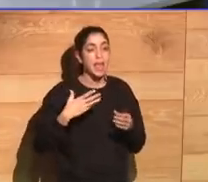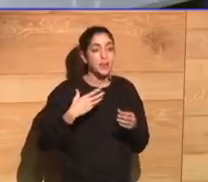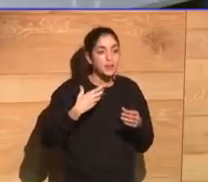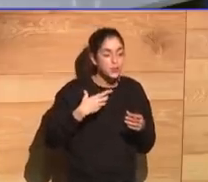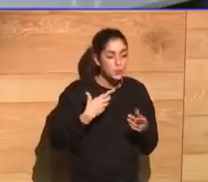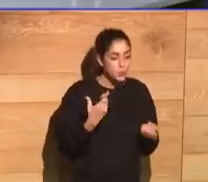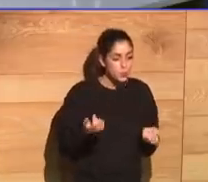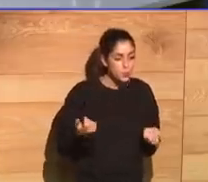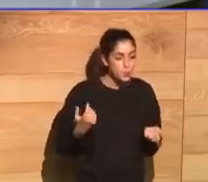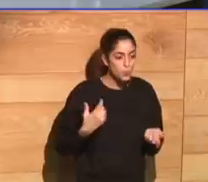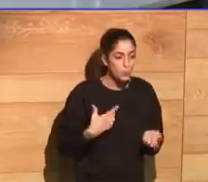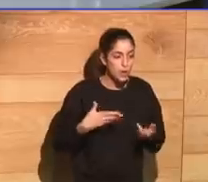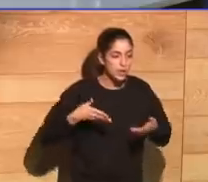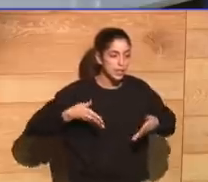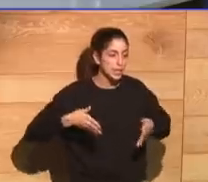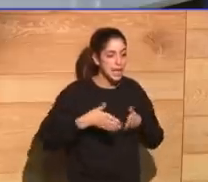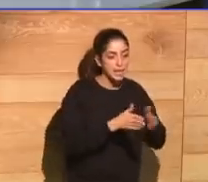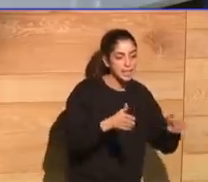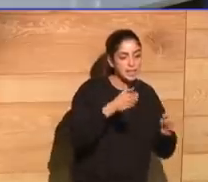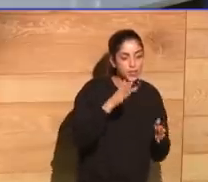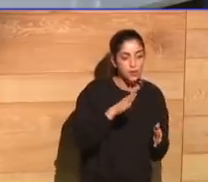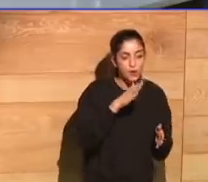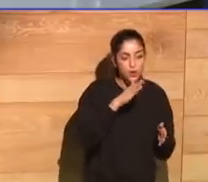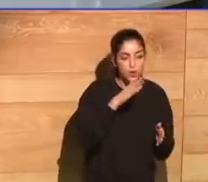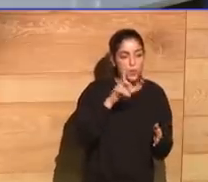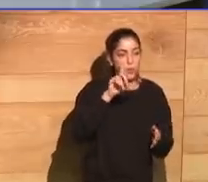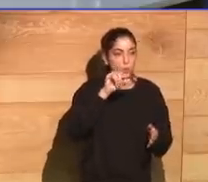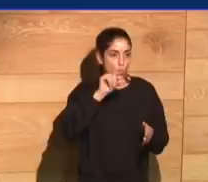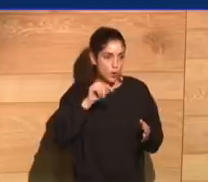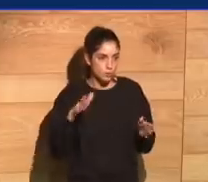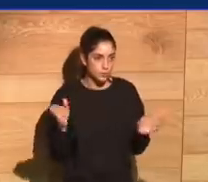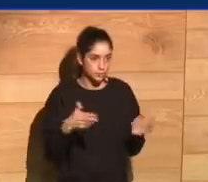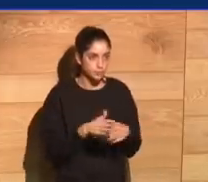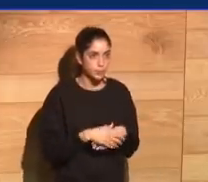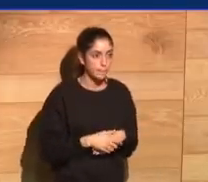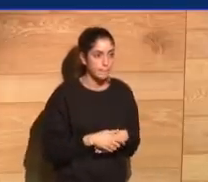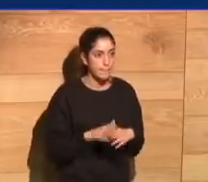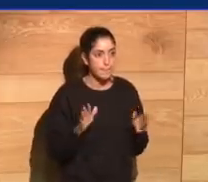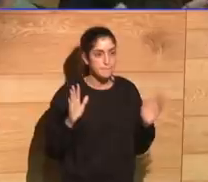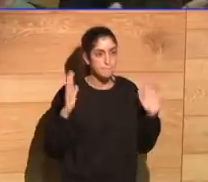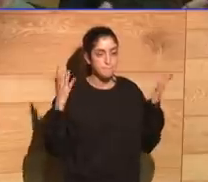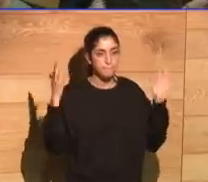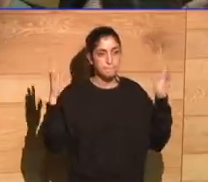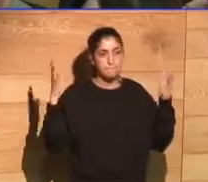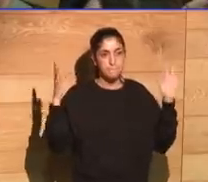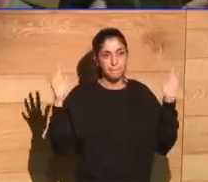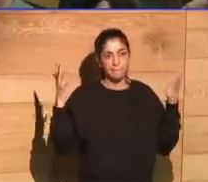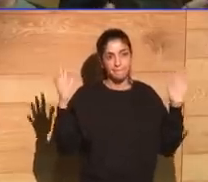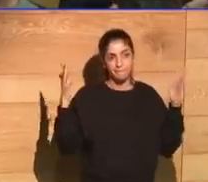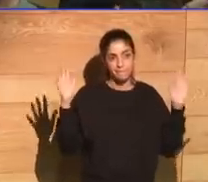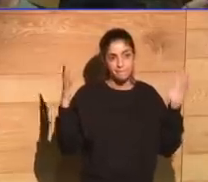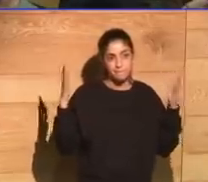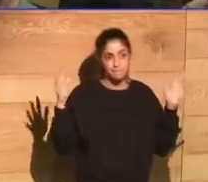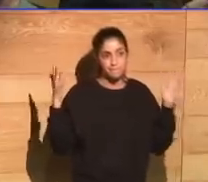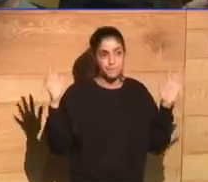¿Anda? ¿Y asististeis al nacimiento del río? Bueno, estábamos ahí los dos y ahí está. Y lo contaré porque está muy